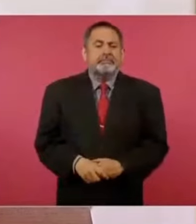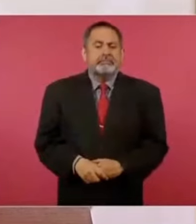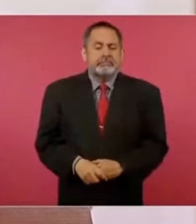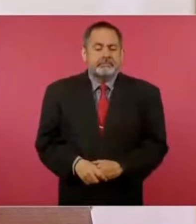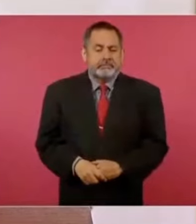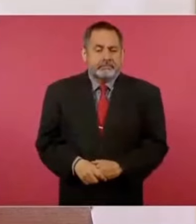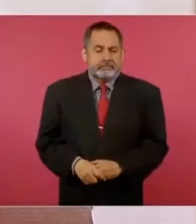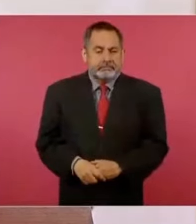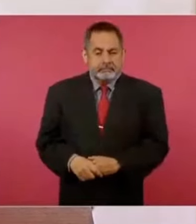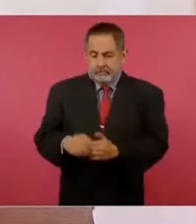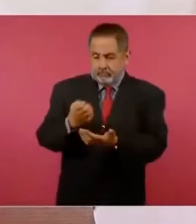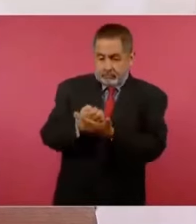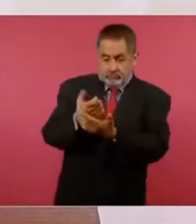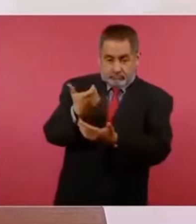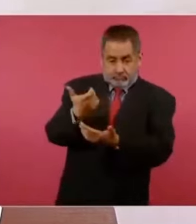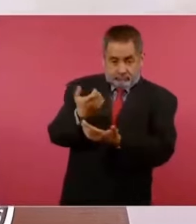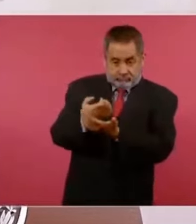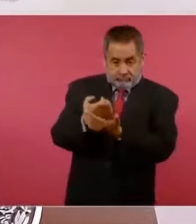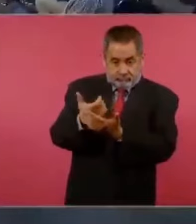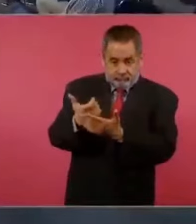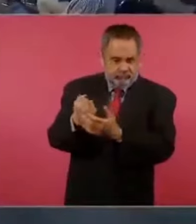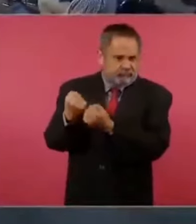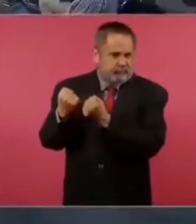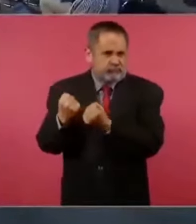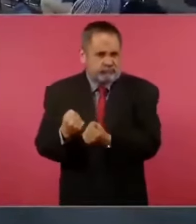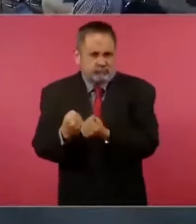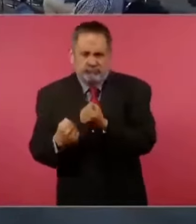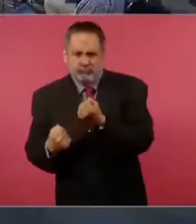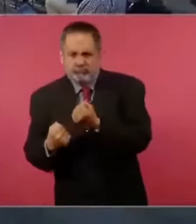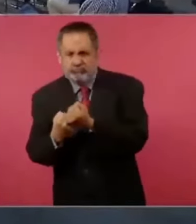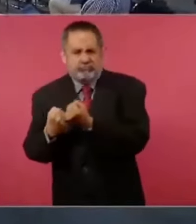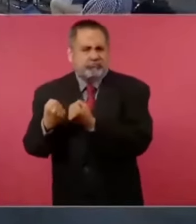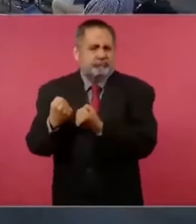y que la economía de México es sólida,